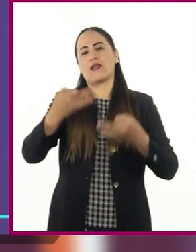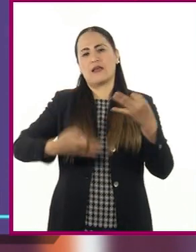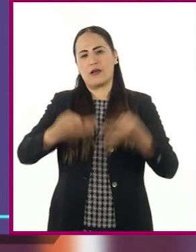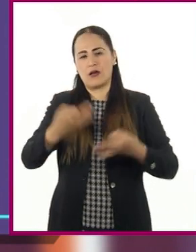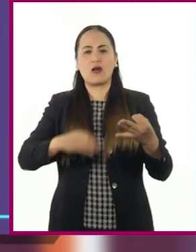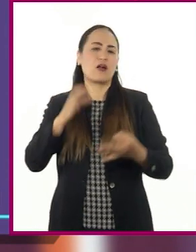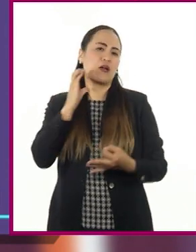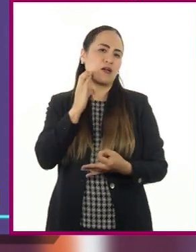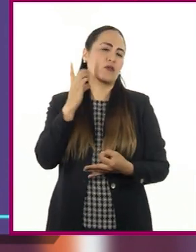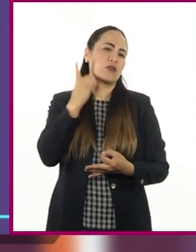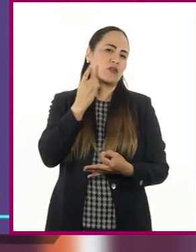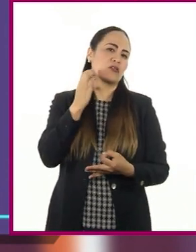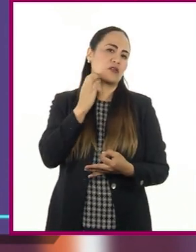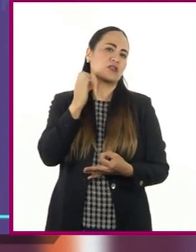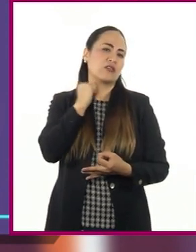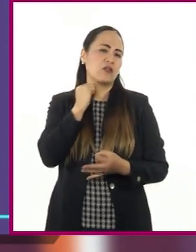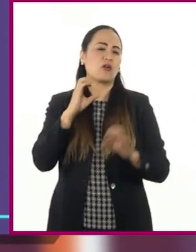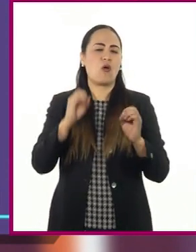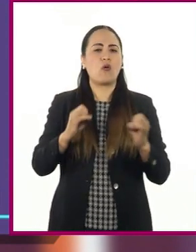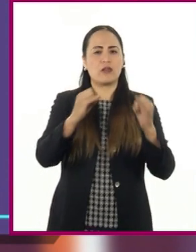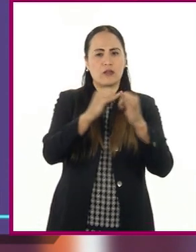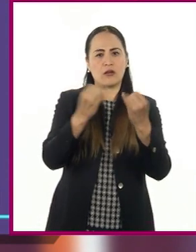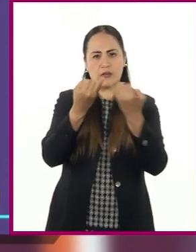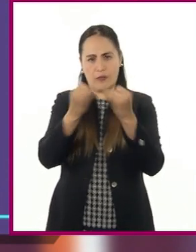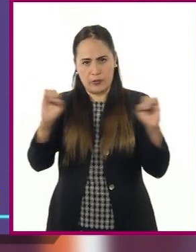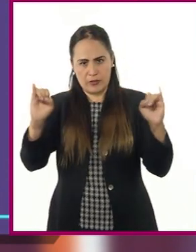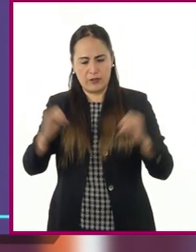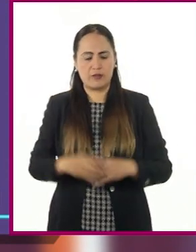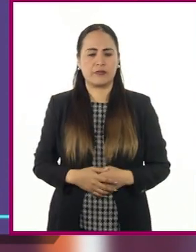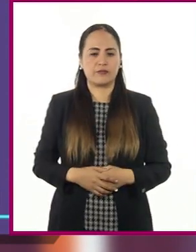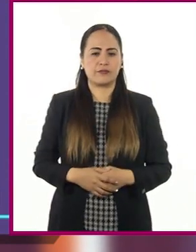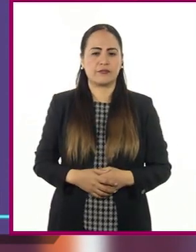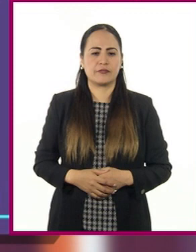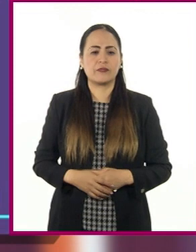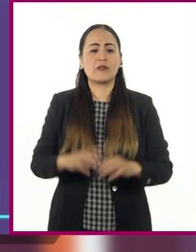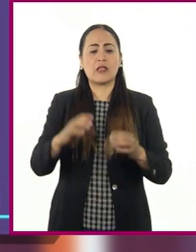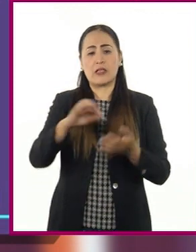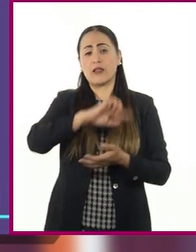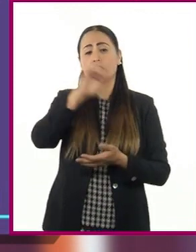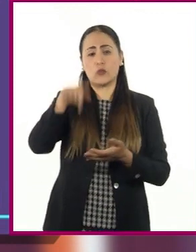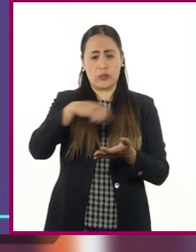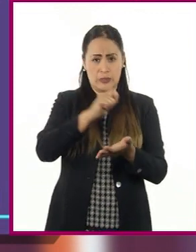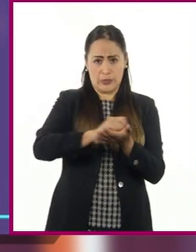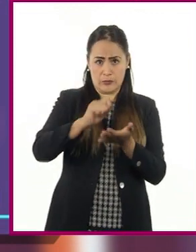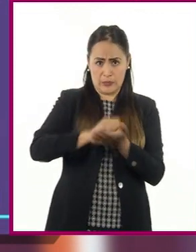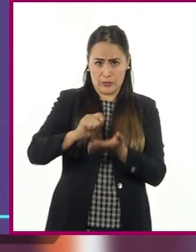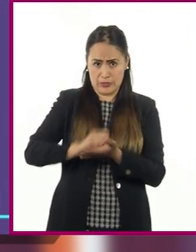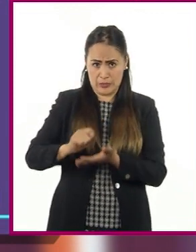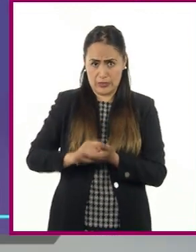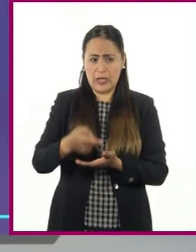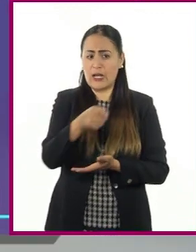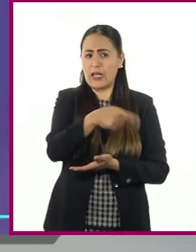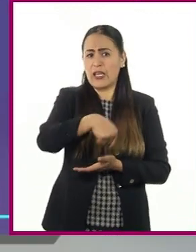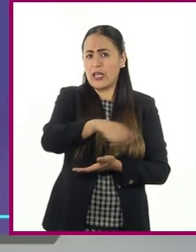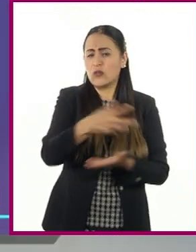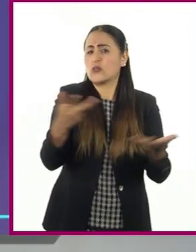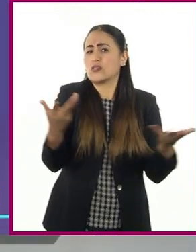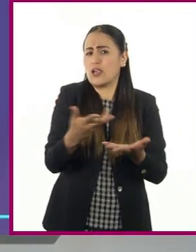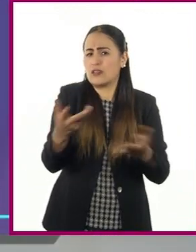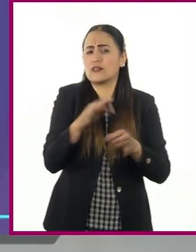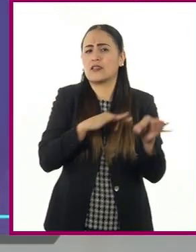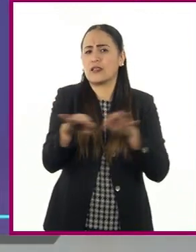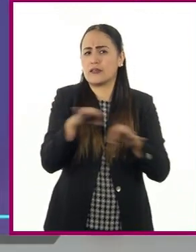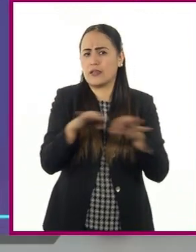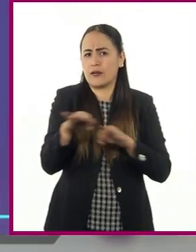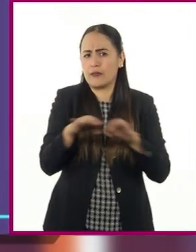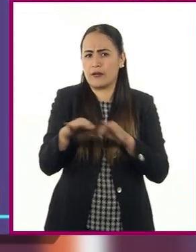de algún organismo autónomo. Después, investigar y anotar cuál es su función, así como